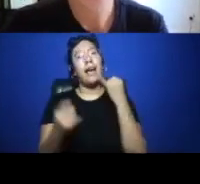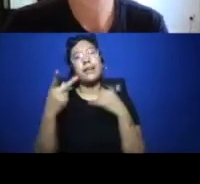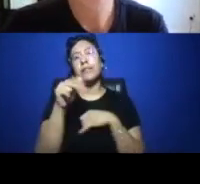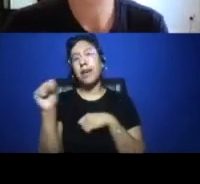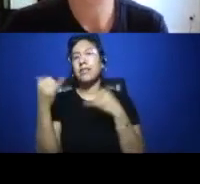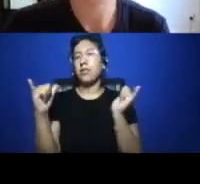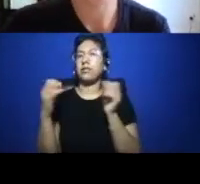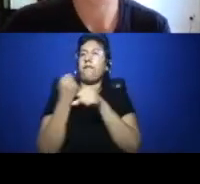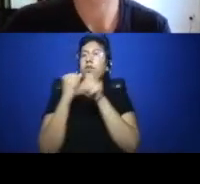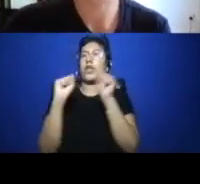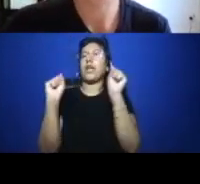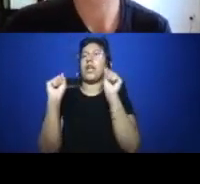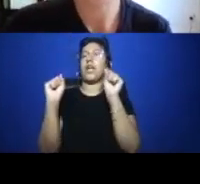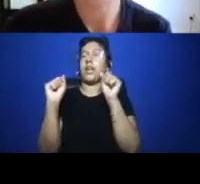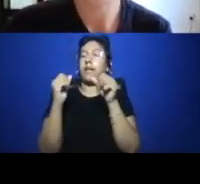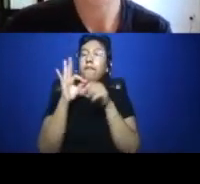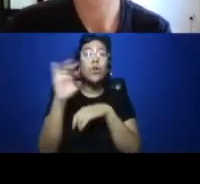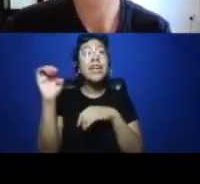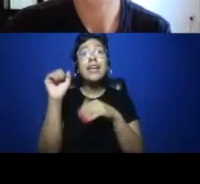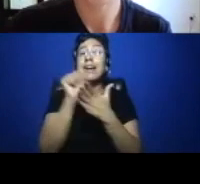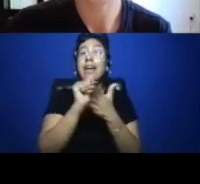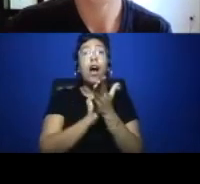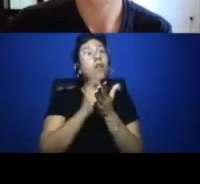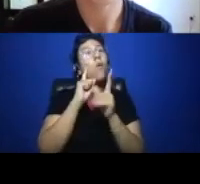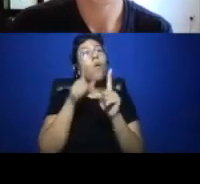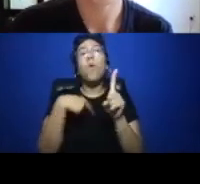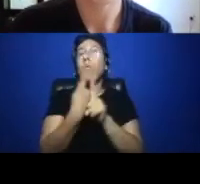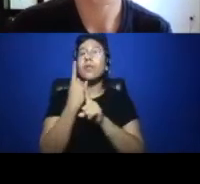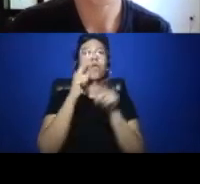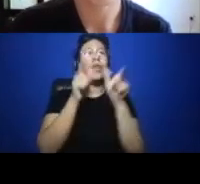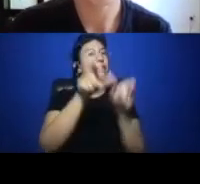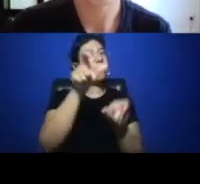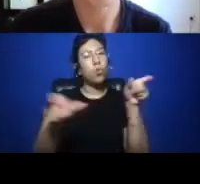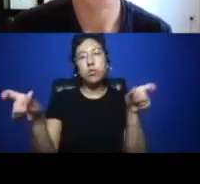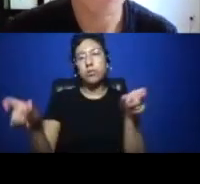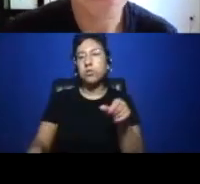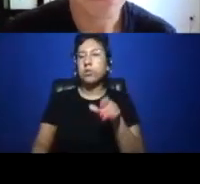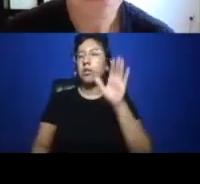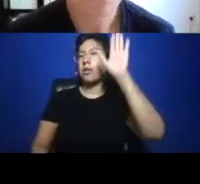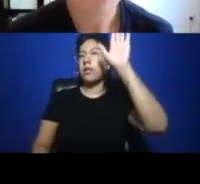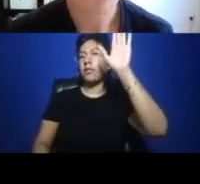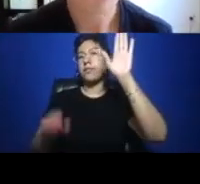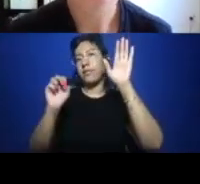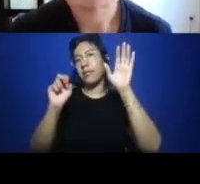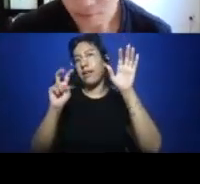LastPass aún tiene cuentas gratis, pero no son para equipos, son para solamente personas individuales.